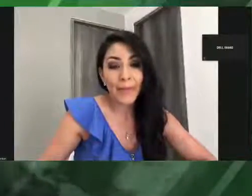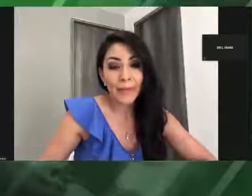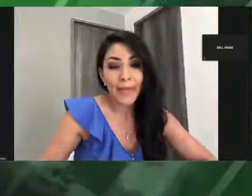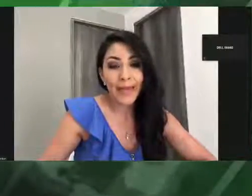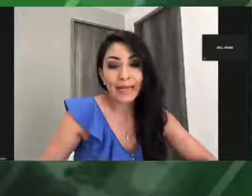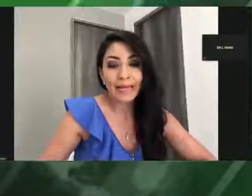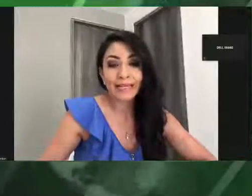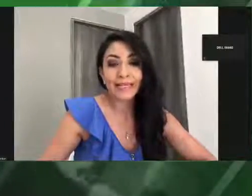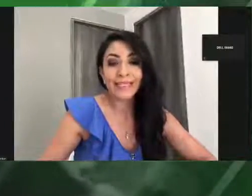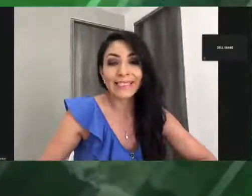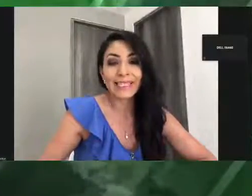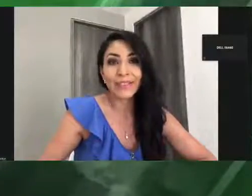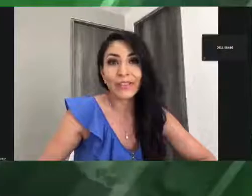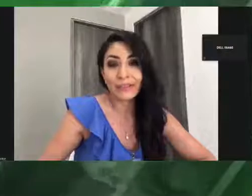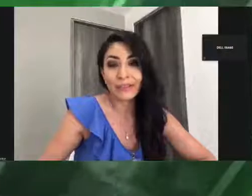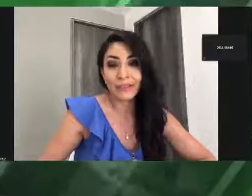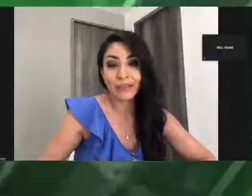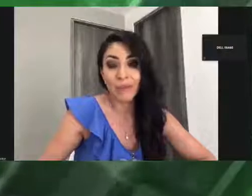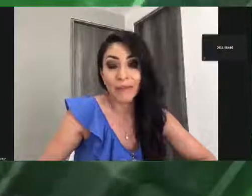la pandemia al registrar